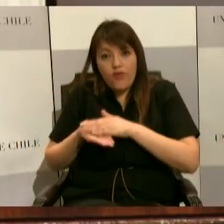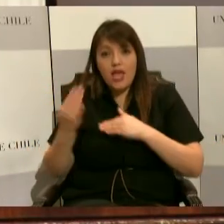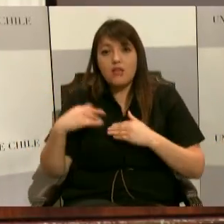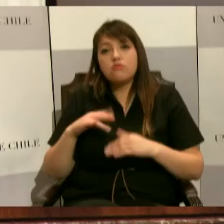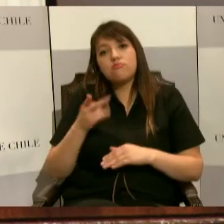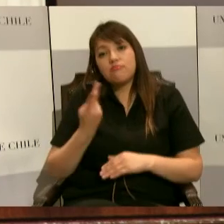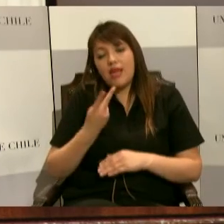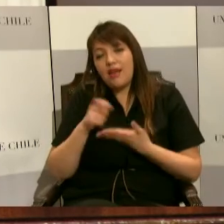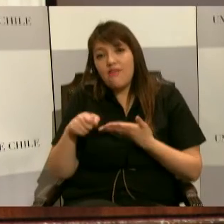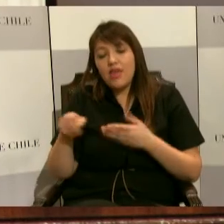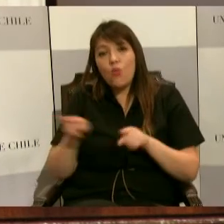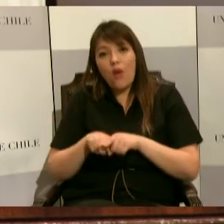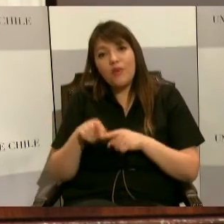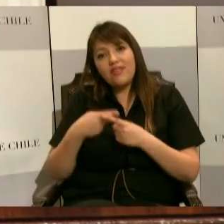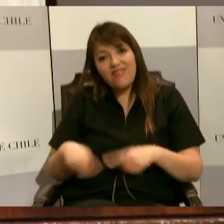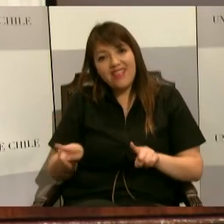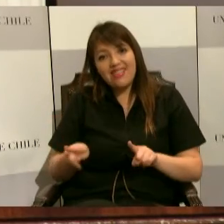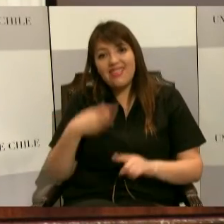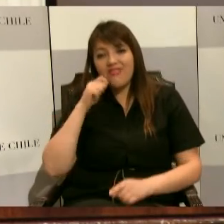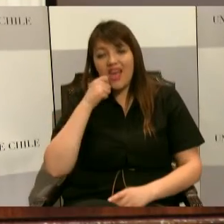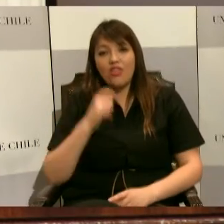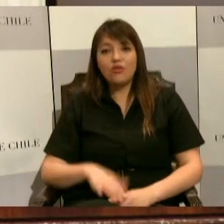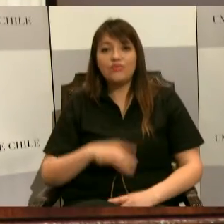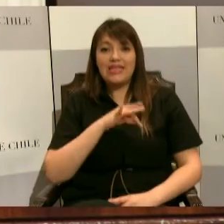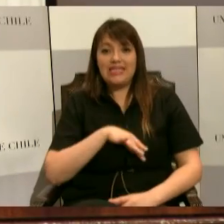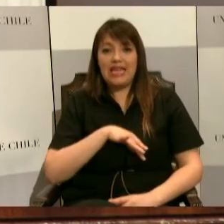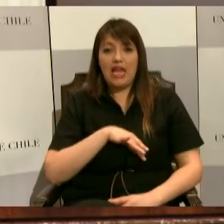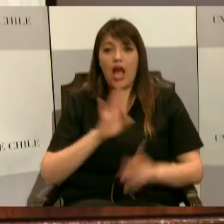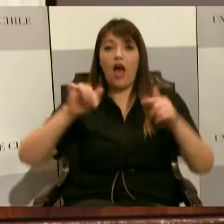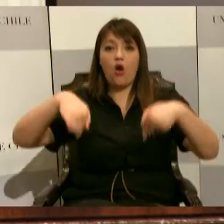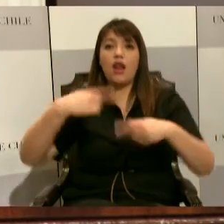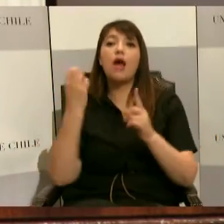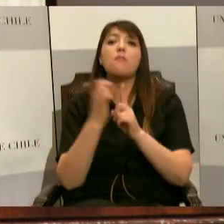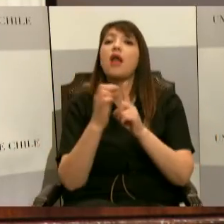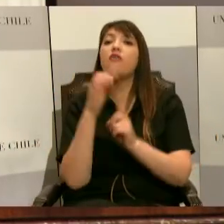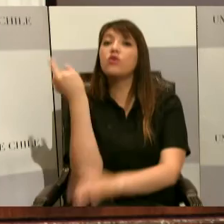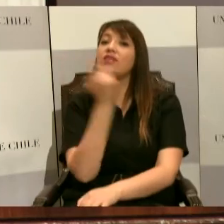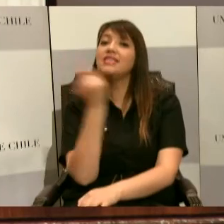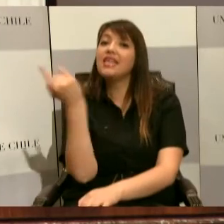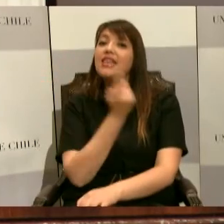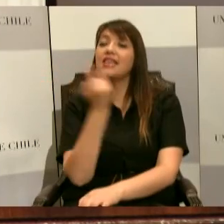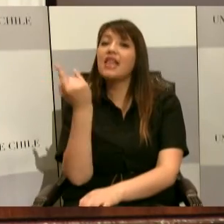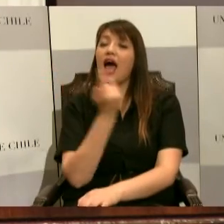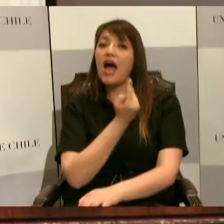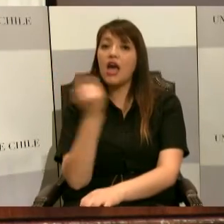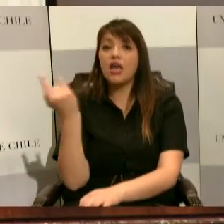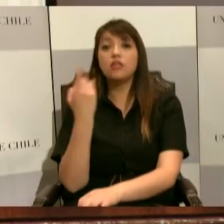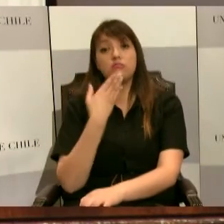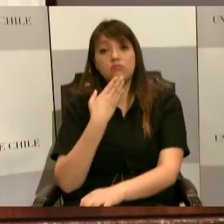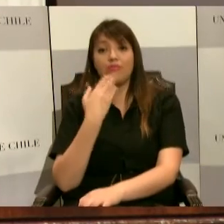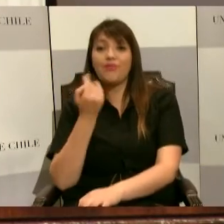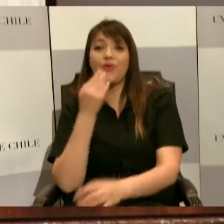distintos en ambas partes. En Chile, en el Chile actual, la palabra universidad es un homónimo homógrafo, que